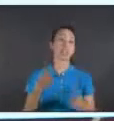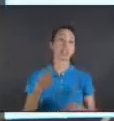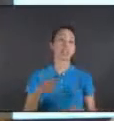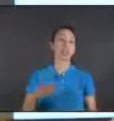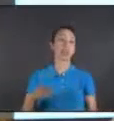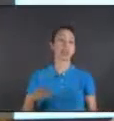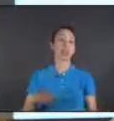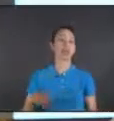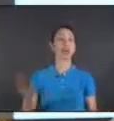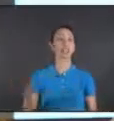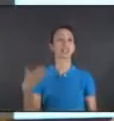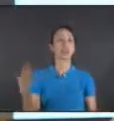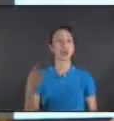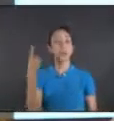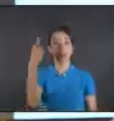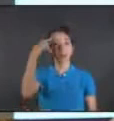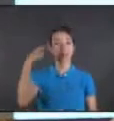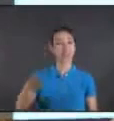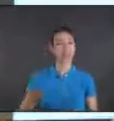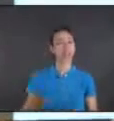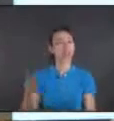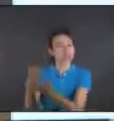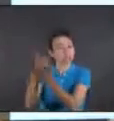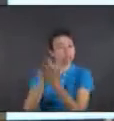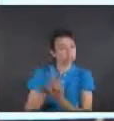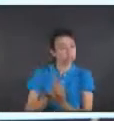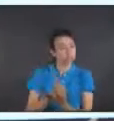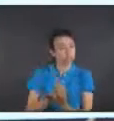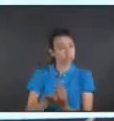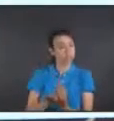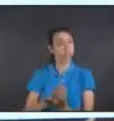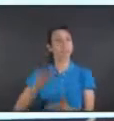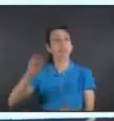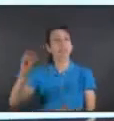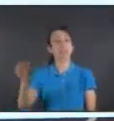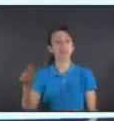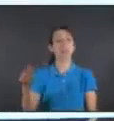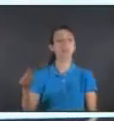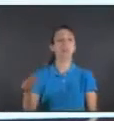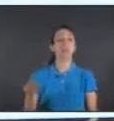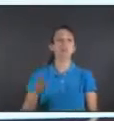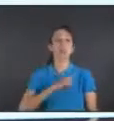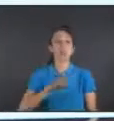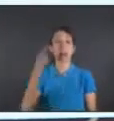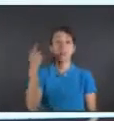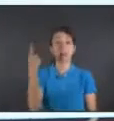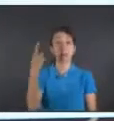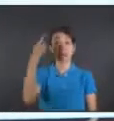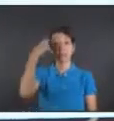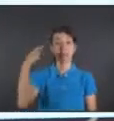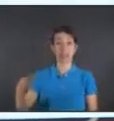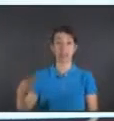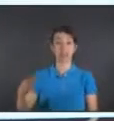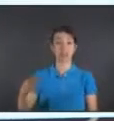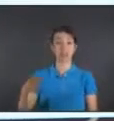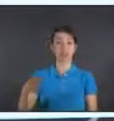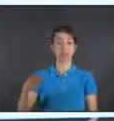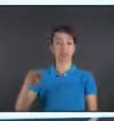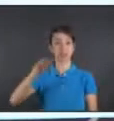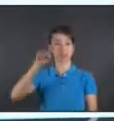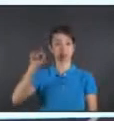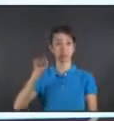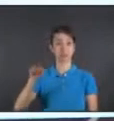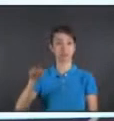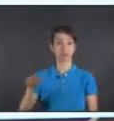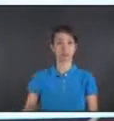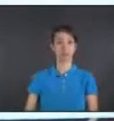el de Génesis. Entonces la Santa Cena me lleva al primer día de 1 Corintios 16, que ya lo vamos a ver, y ese primer